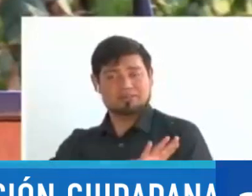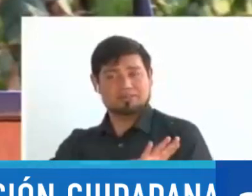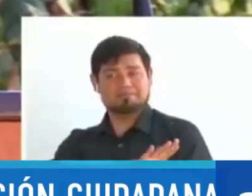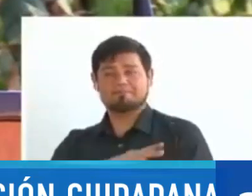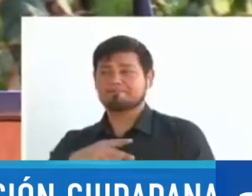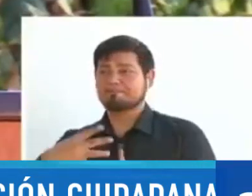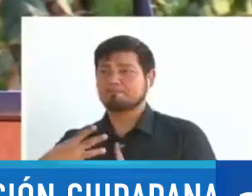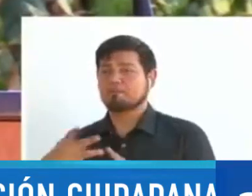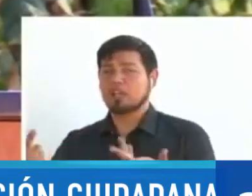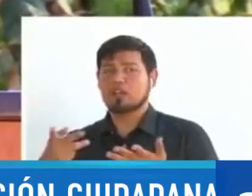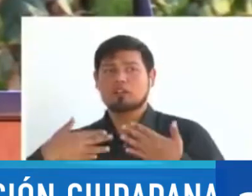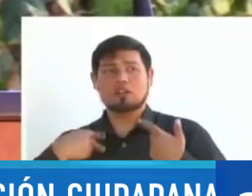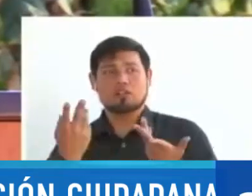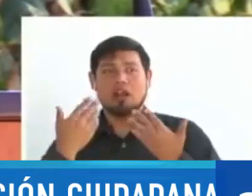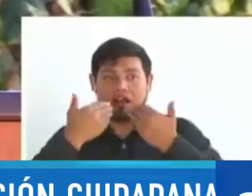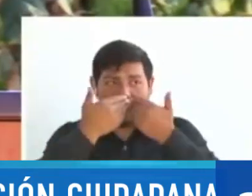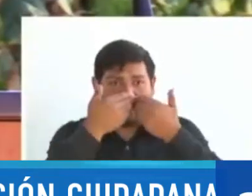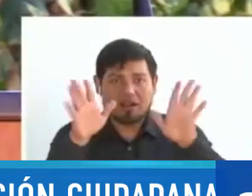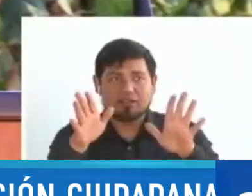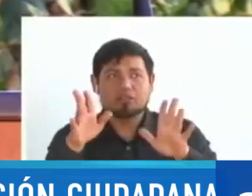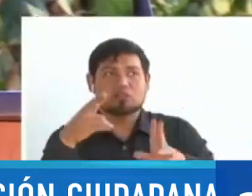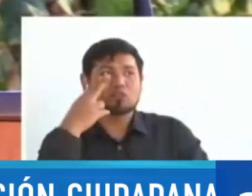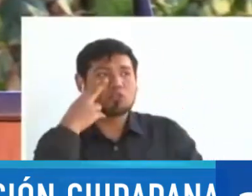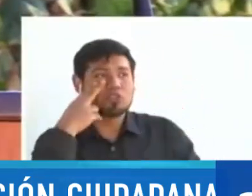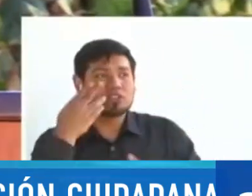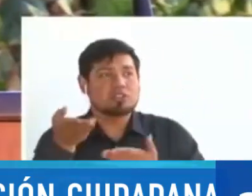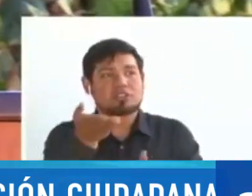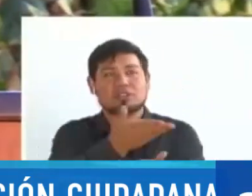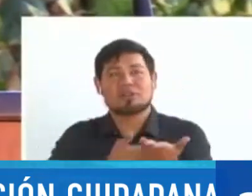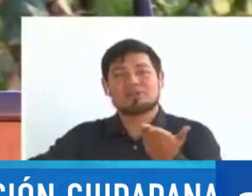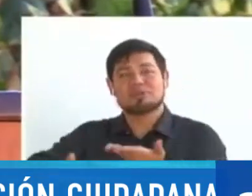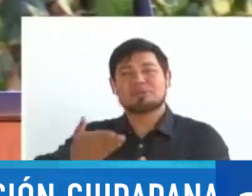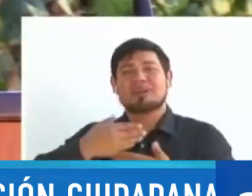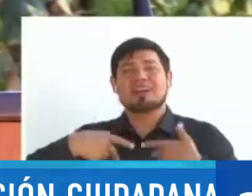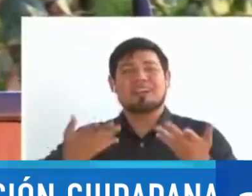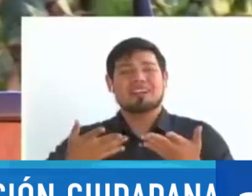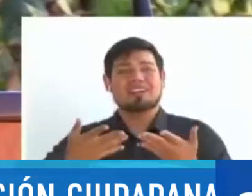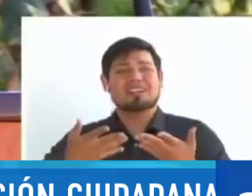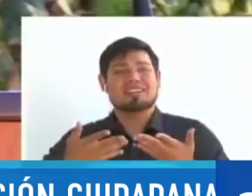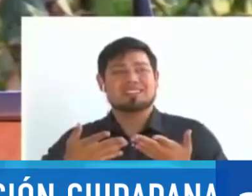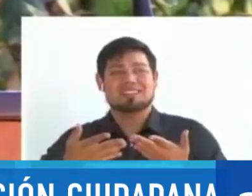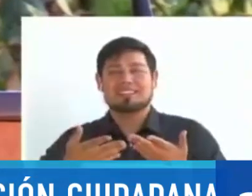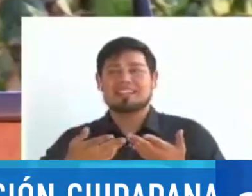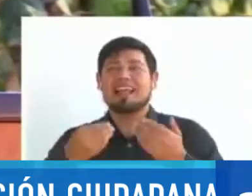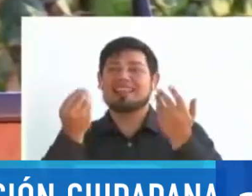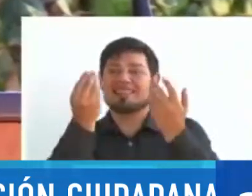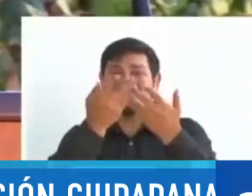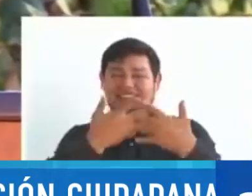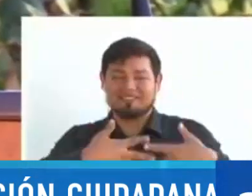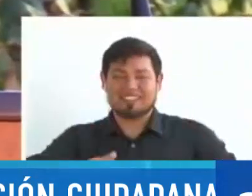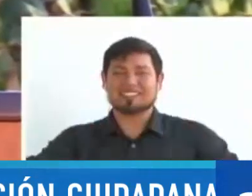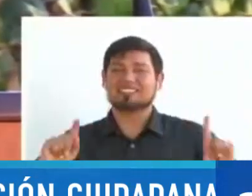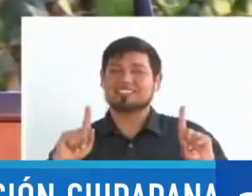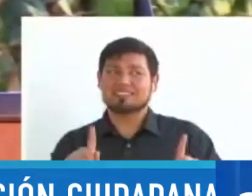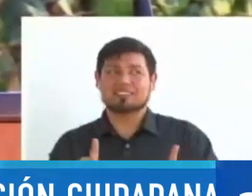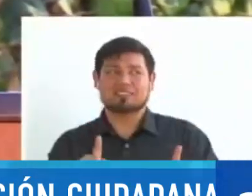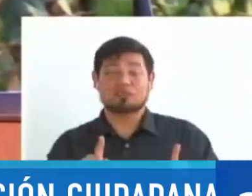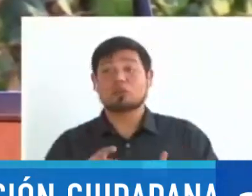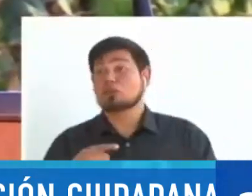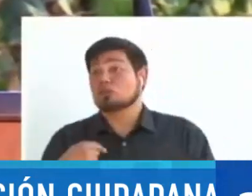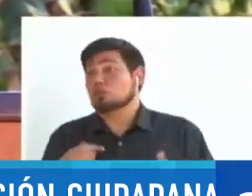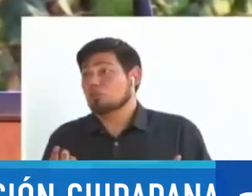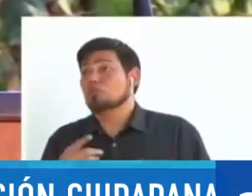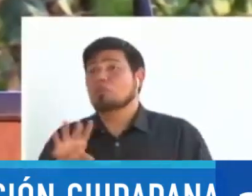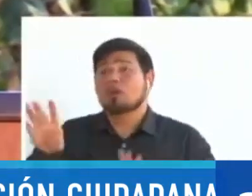la diversidad territorial, histórica, que nosotros y nosotras queremos. Son muchos, ¿no?, a quienes